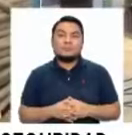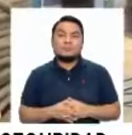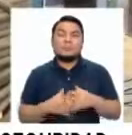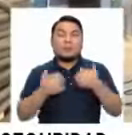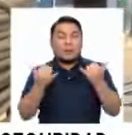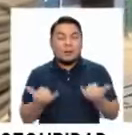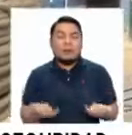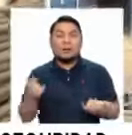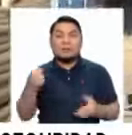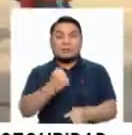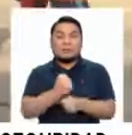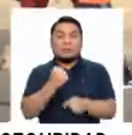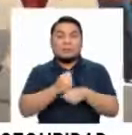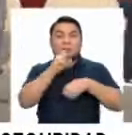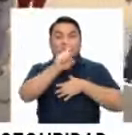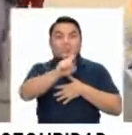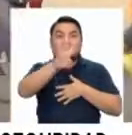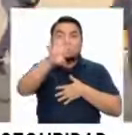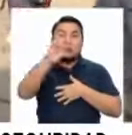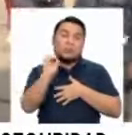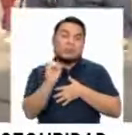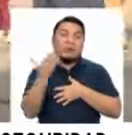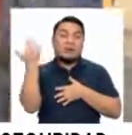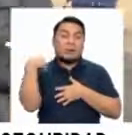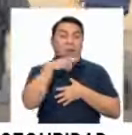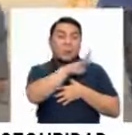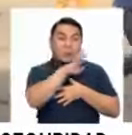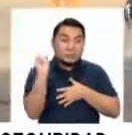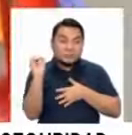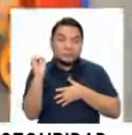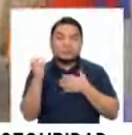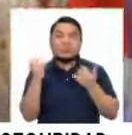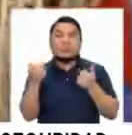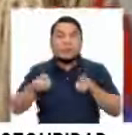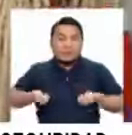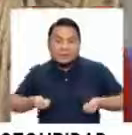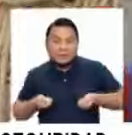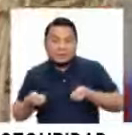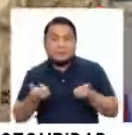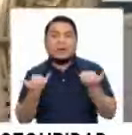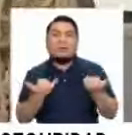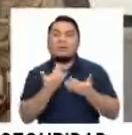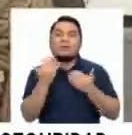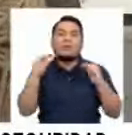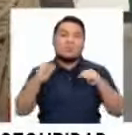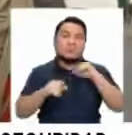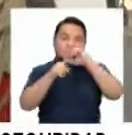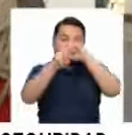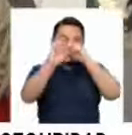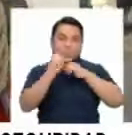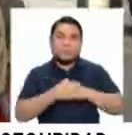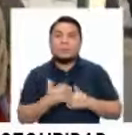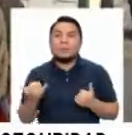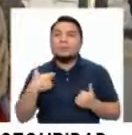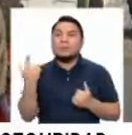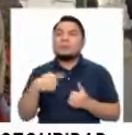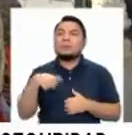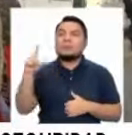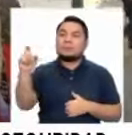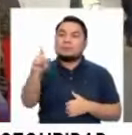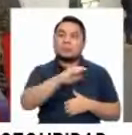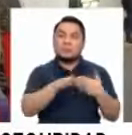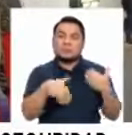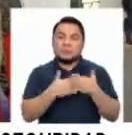Por ahora trabajan 140 de los 400 estibadores. Después de realizar una carga, bueno, es tu desinfección. Ya puedes